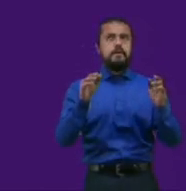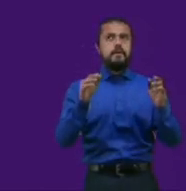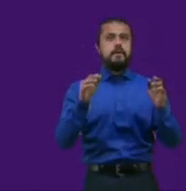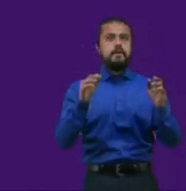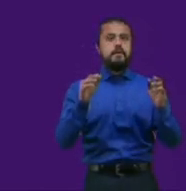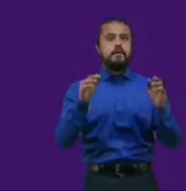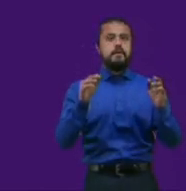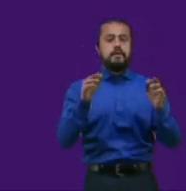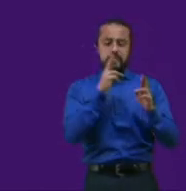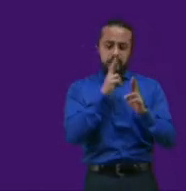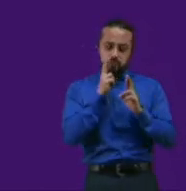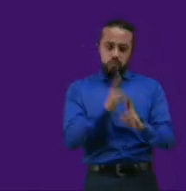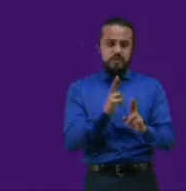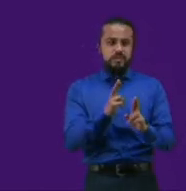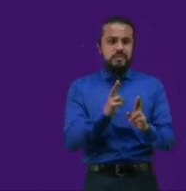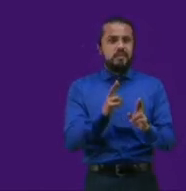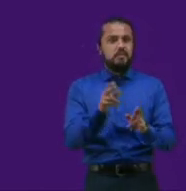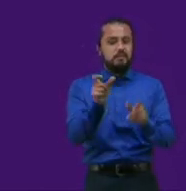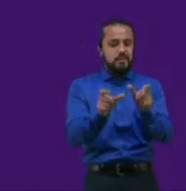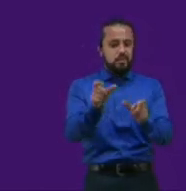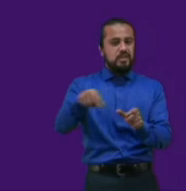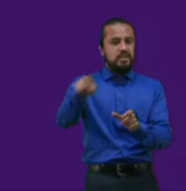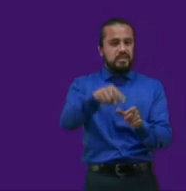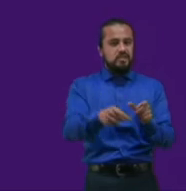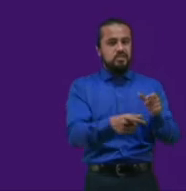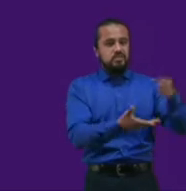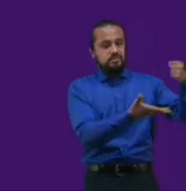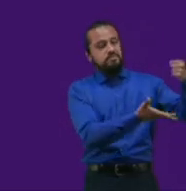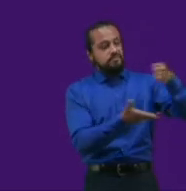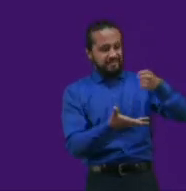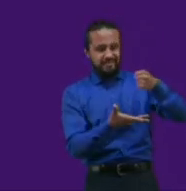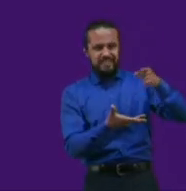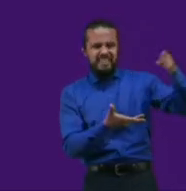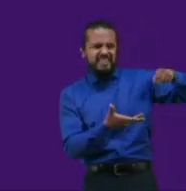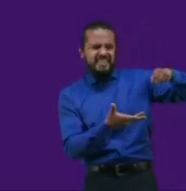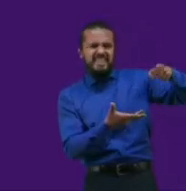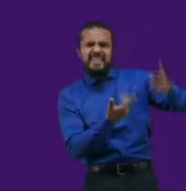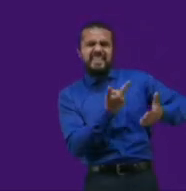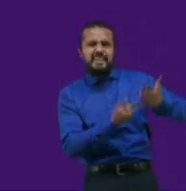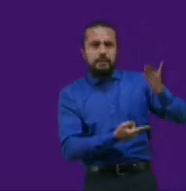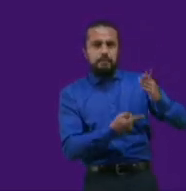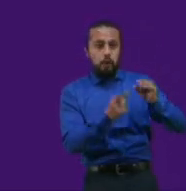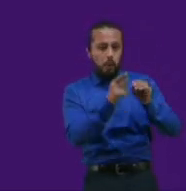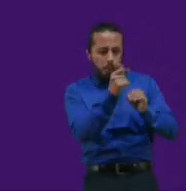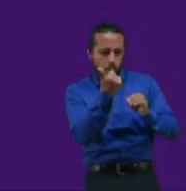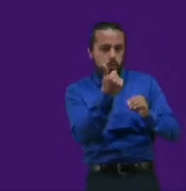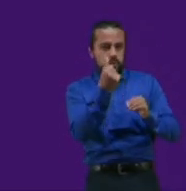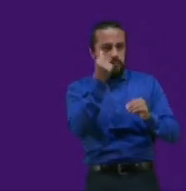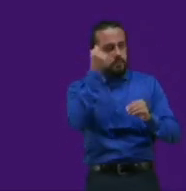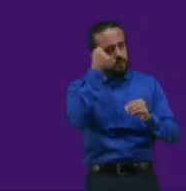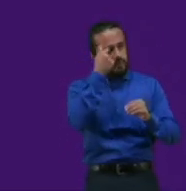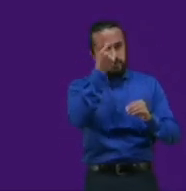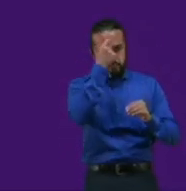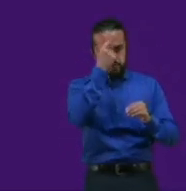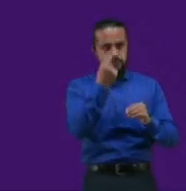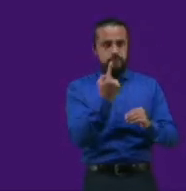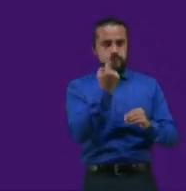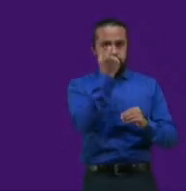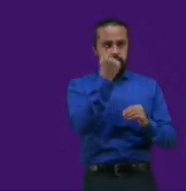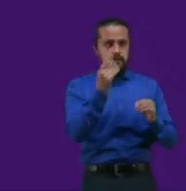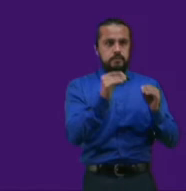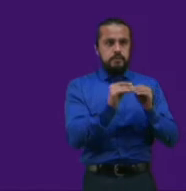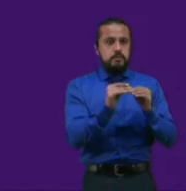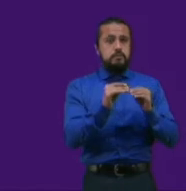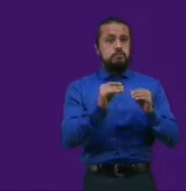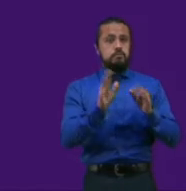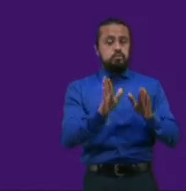una mejor respuesta de qué están buscando los inversionistas y complementar eso, hay otro, o sea, no es solo